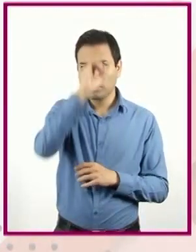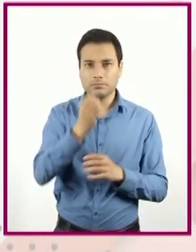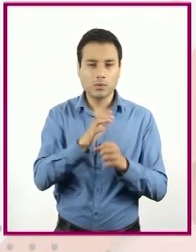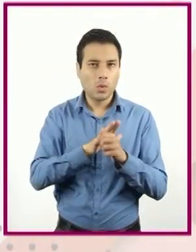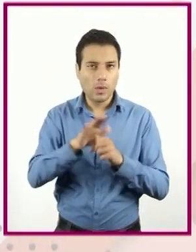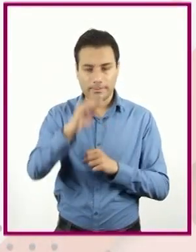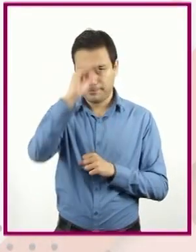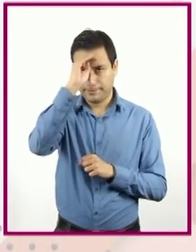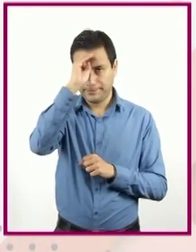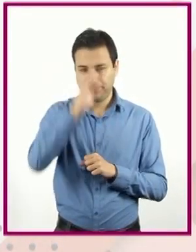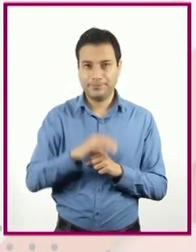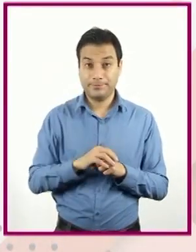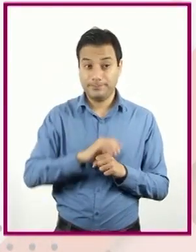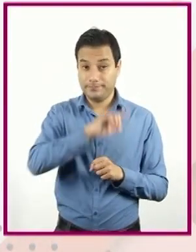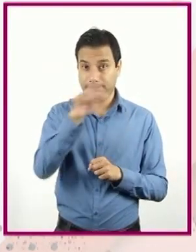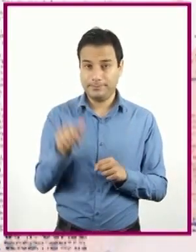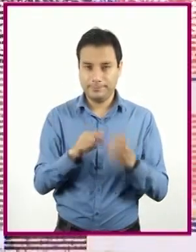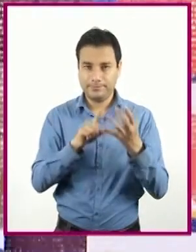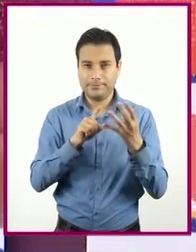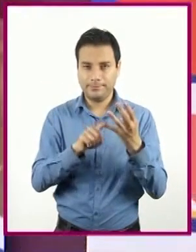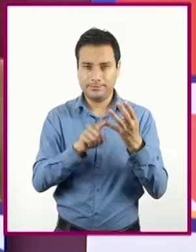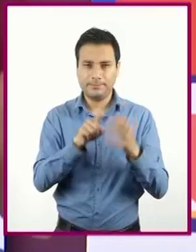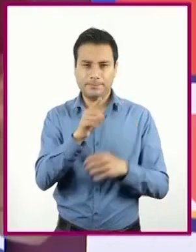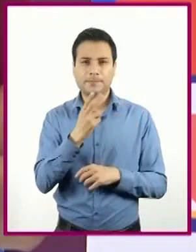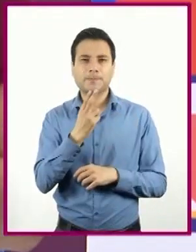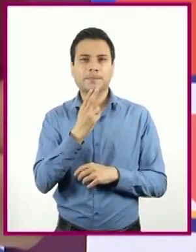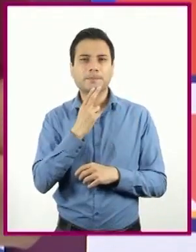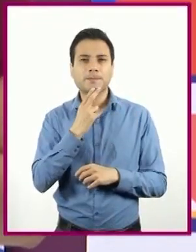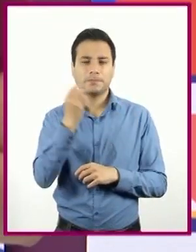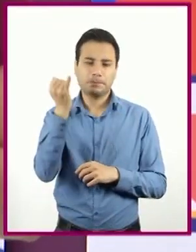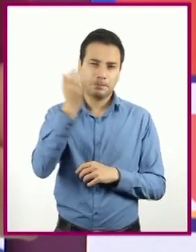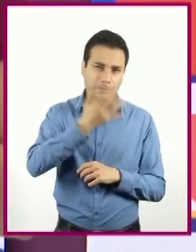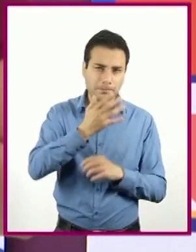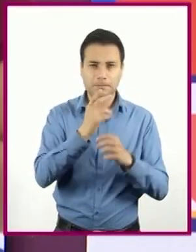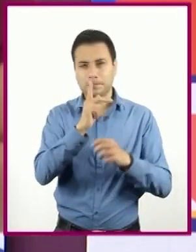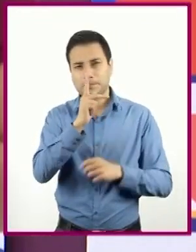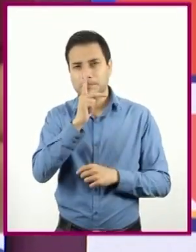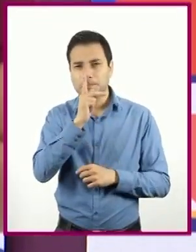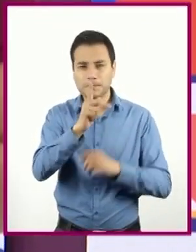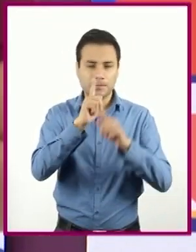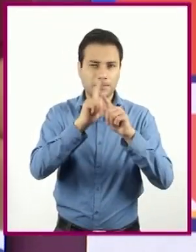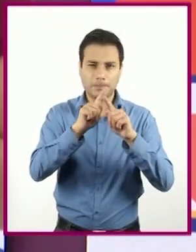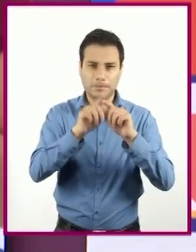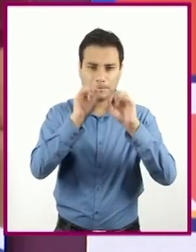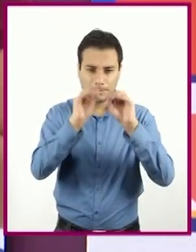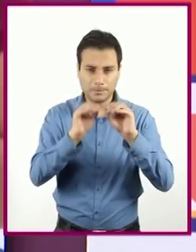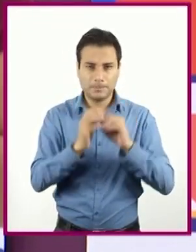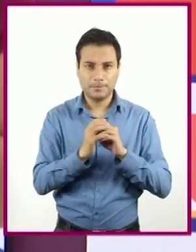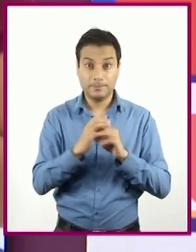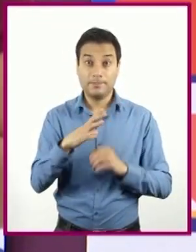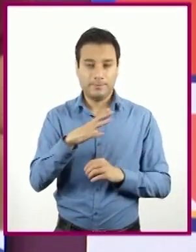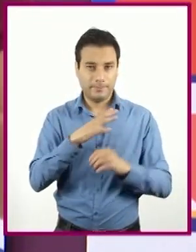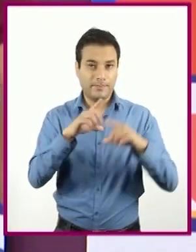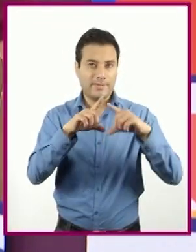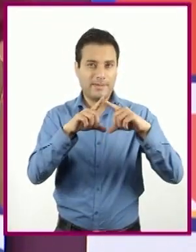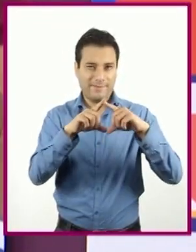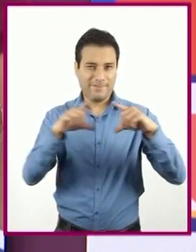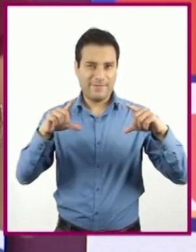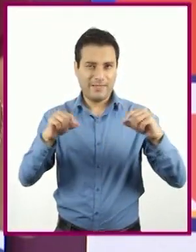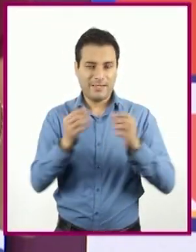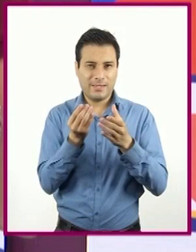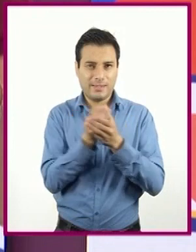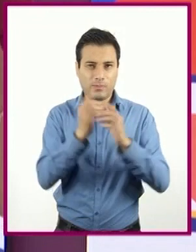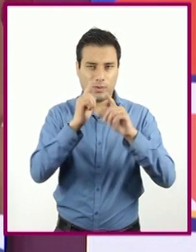finalmente, usar los recursos gráficos. Como les acabo de mencionar, existen varios tipos de fichas temáticas: